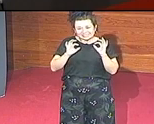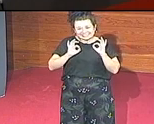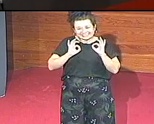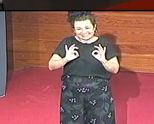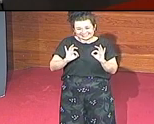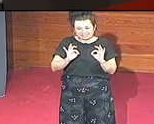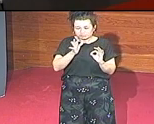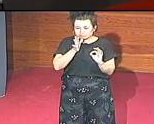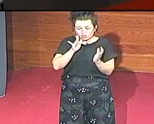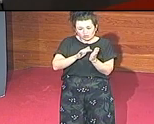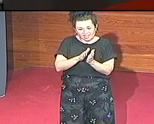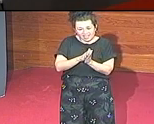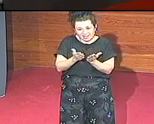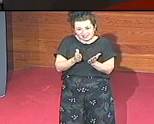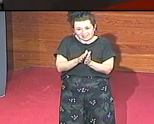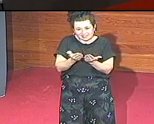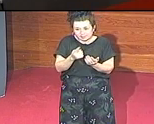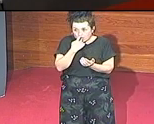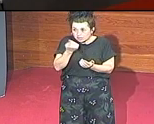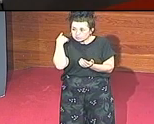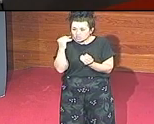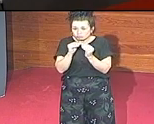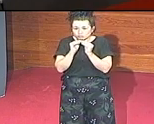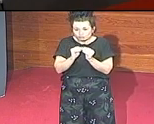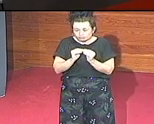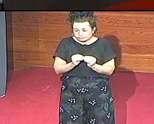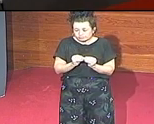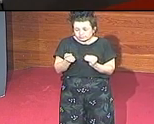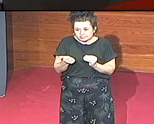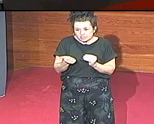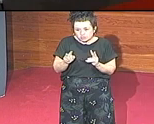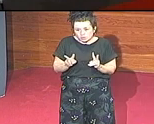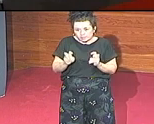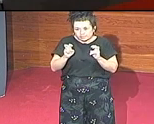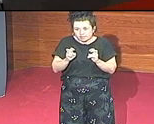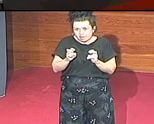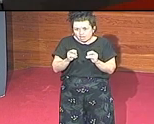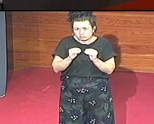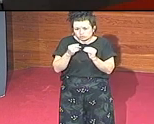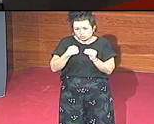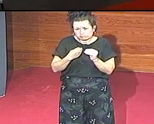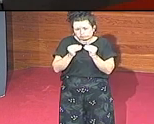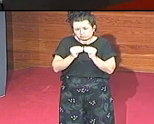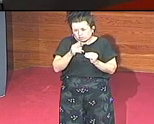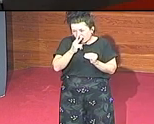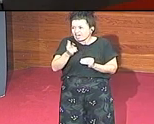es un libro que hice el año pasado pero que está basado en un tema que hice hace 20